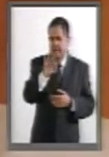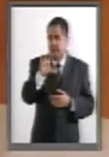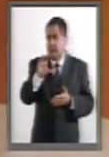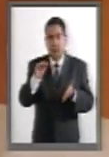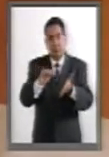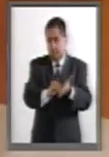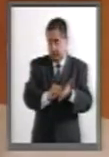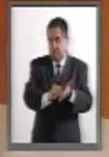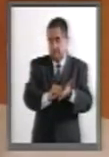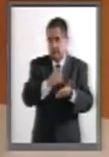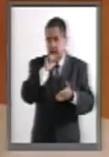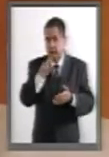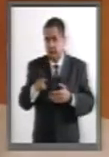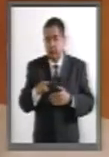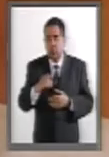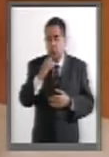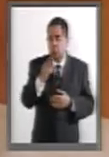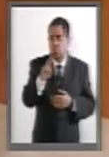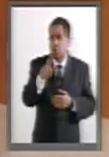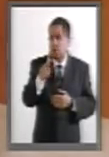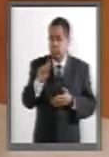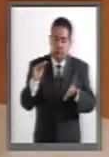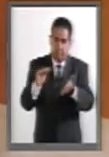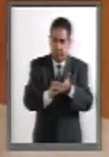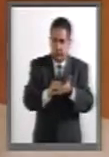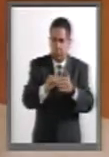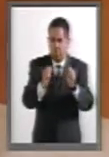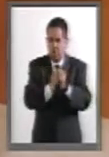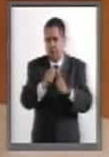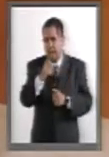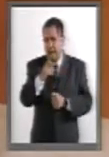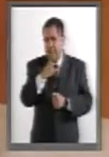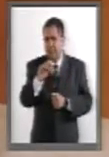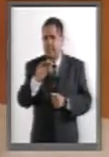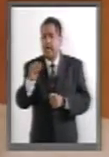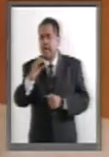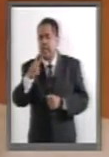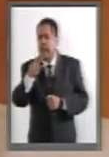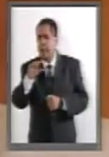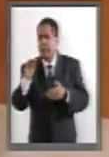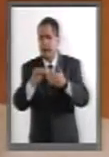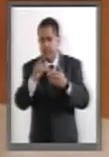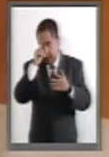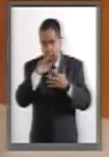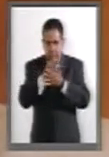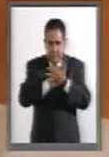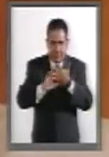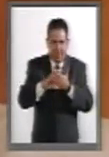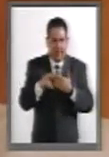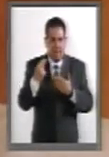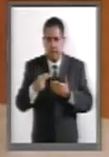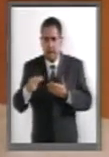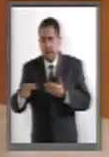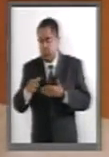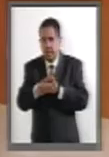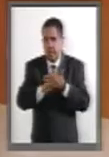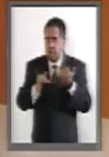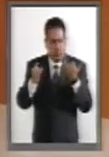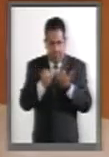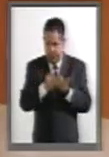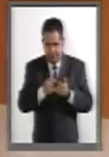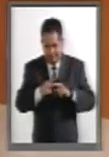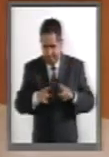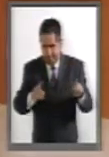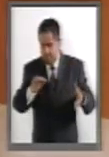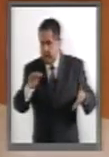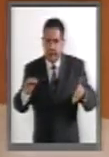contribuyentes y su clave única, ello para evitar que exista una homonimia en los nombres de las partes y